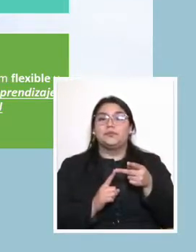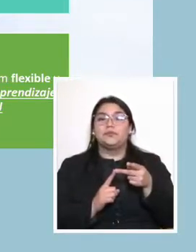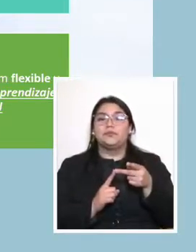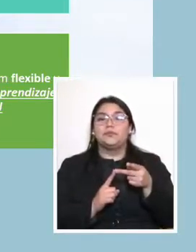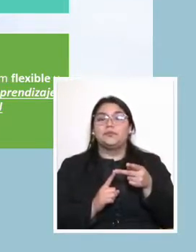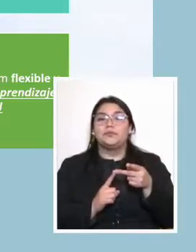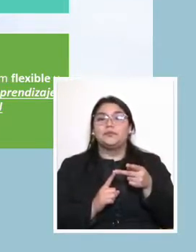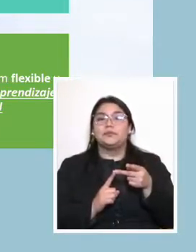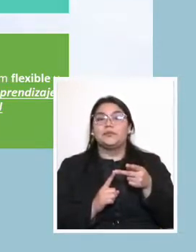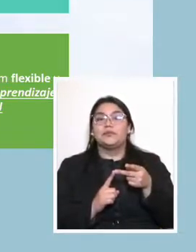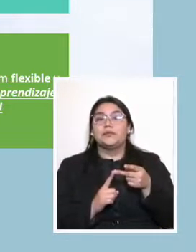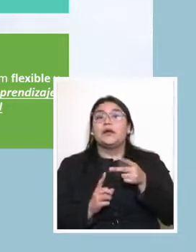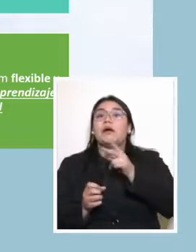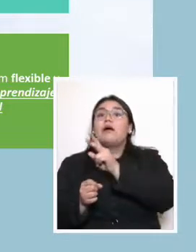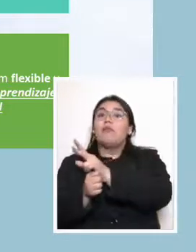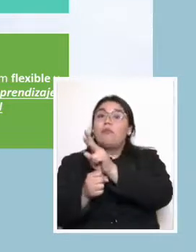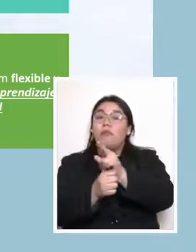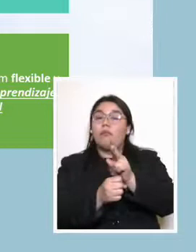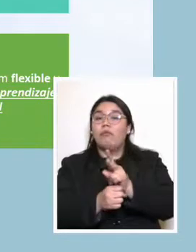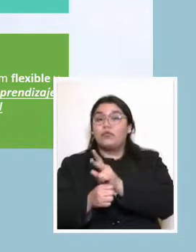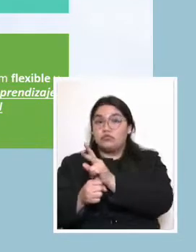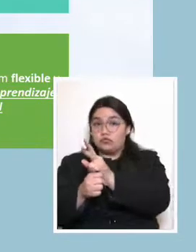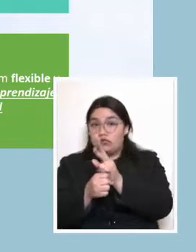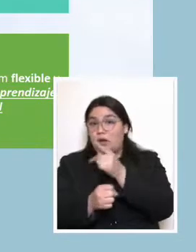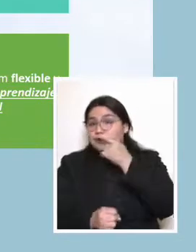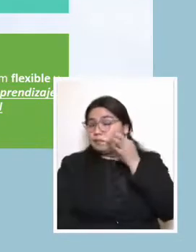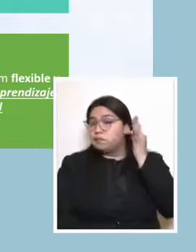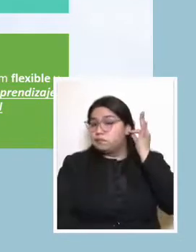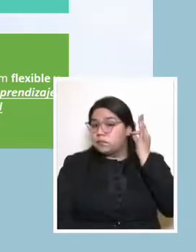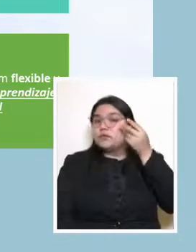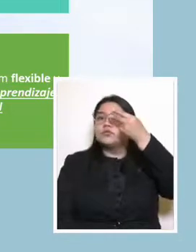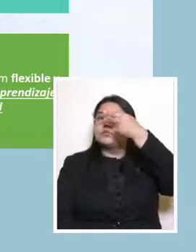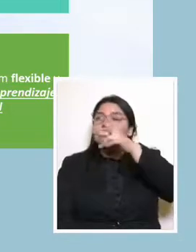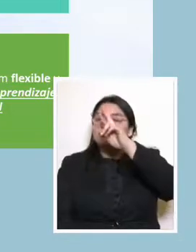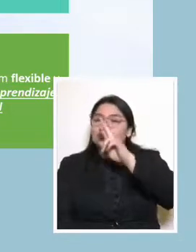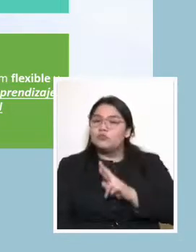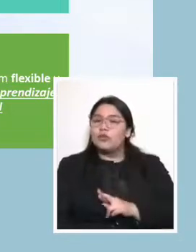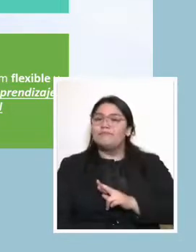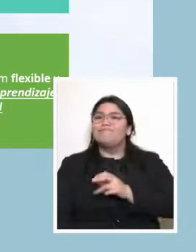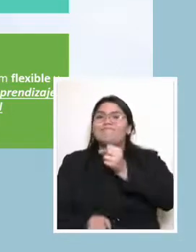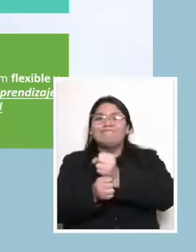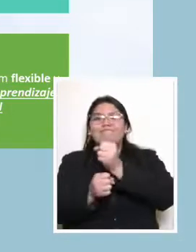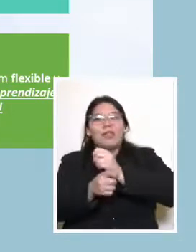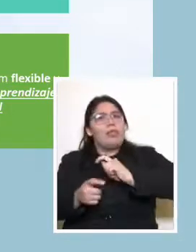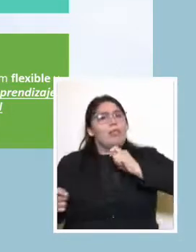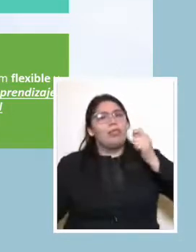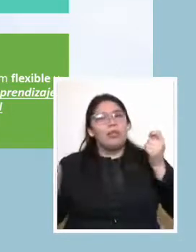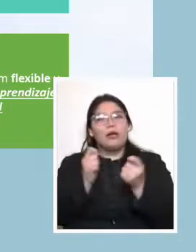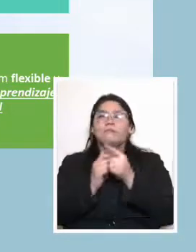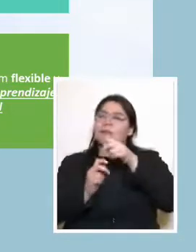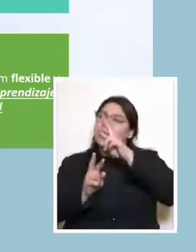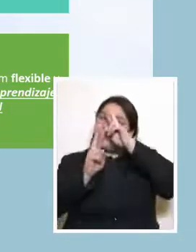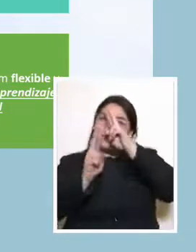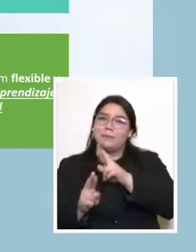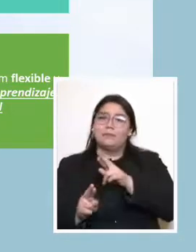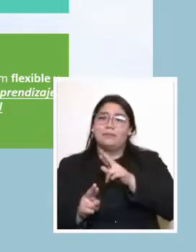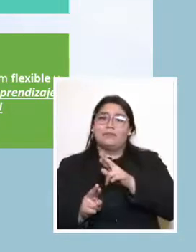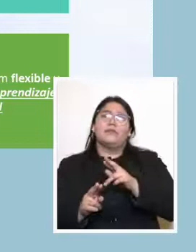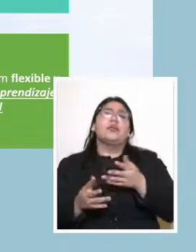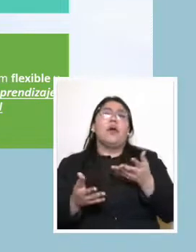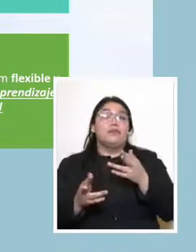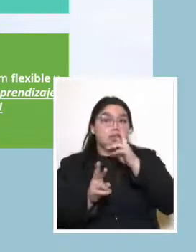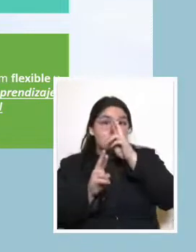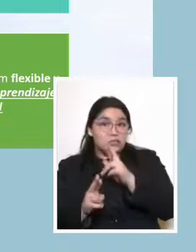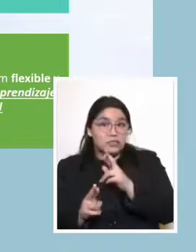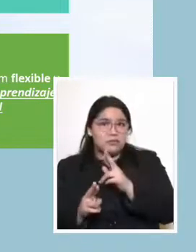valorar el rol transformador que tienen los educadores y educadoras, ¿no? Y esto pasa por el reconocimiento. Hay acciones que son bien concretas, ¿no?